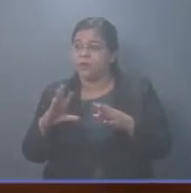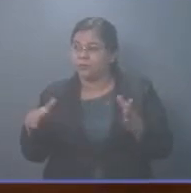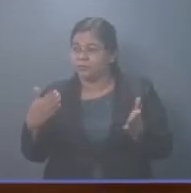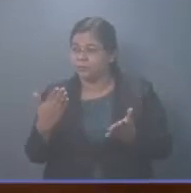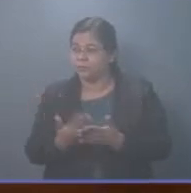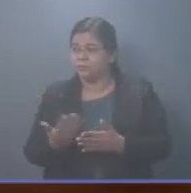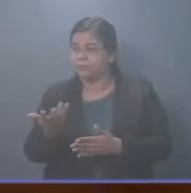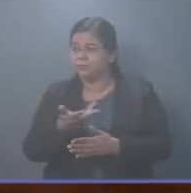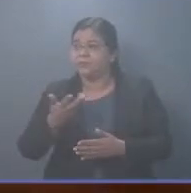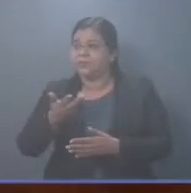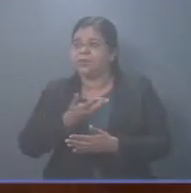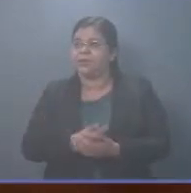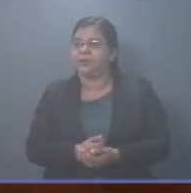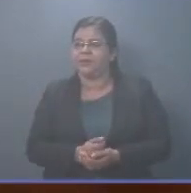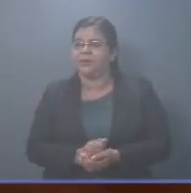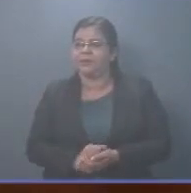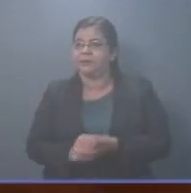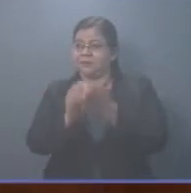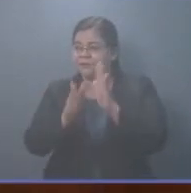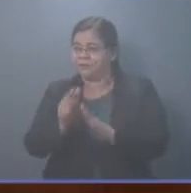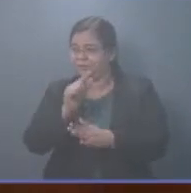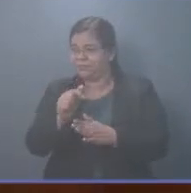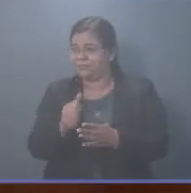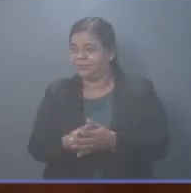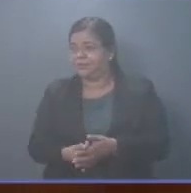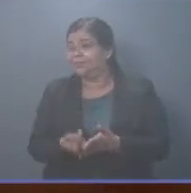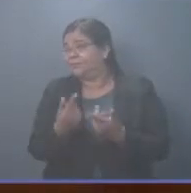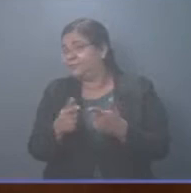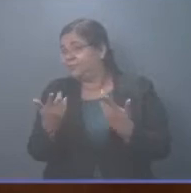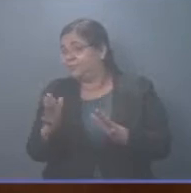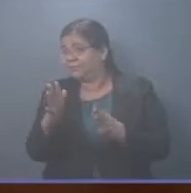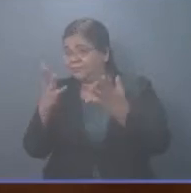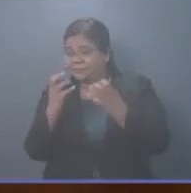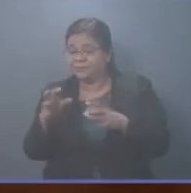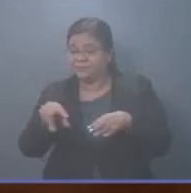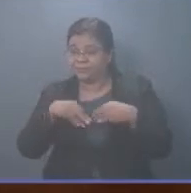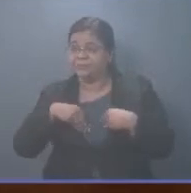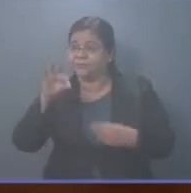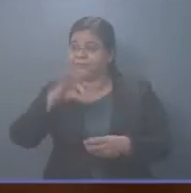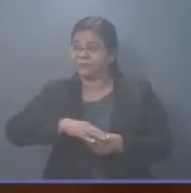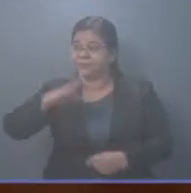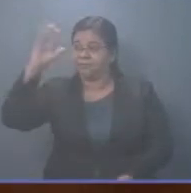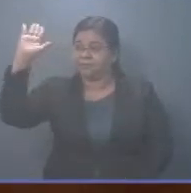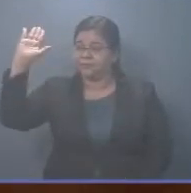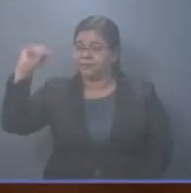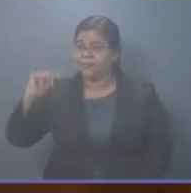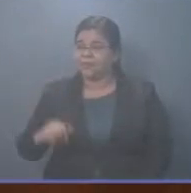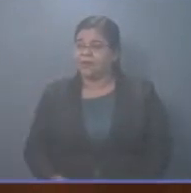hemos modificado el plazo de entrada en vigencia. Los que estén de acuerdo con aceptar la observación, favor emitir su voto.